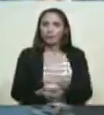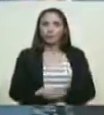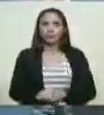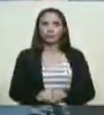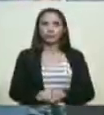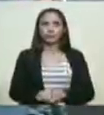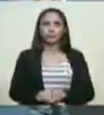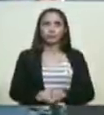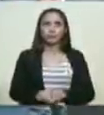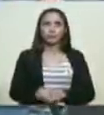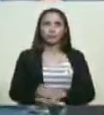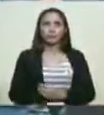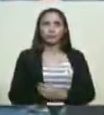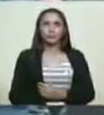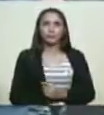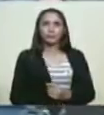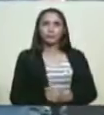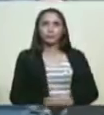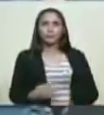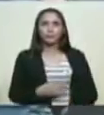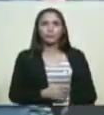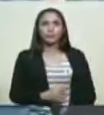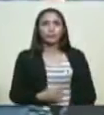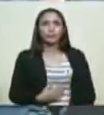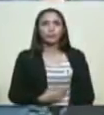compañero del 23 de enero de La Vega,